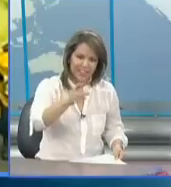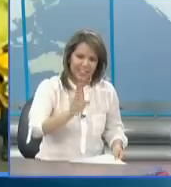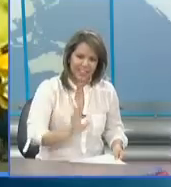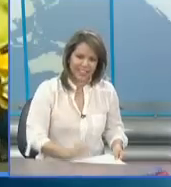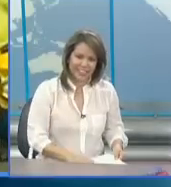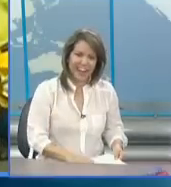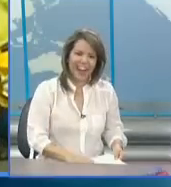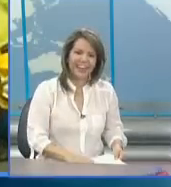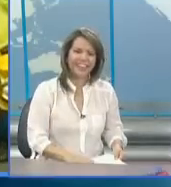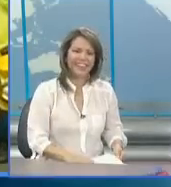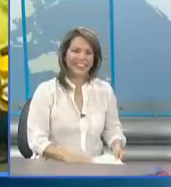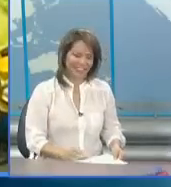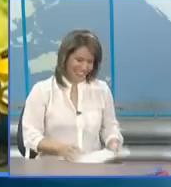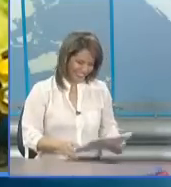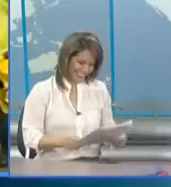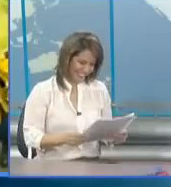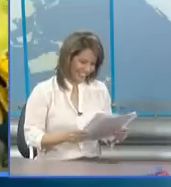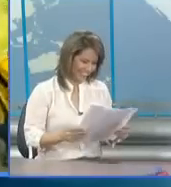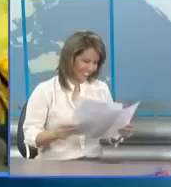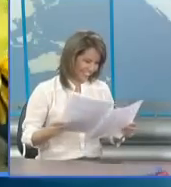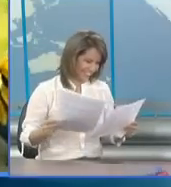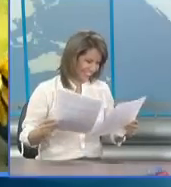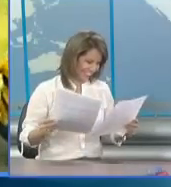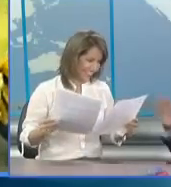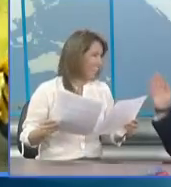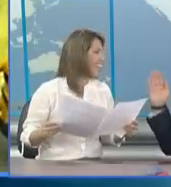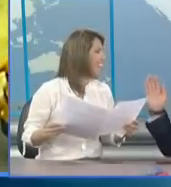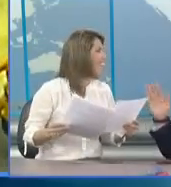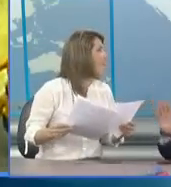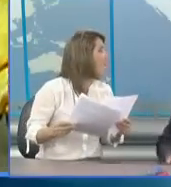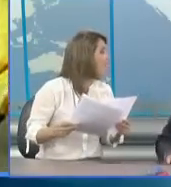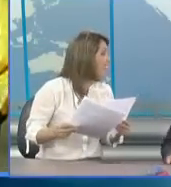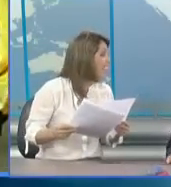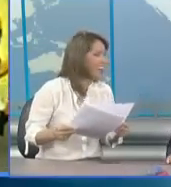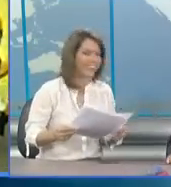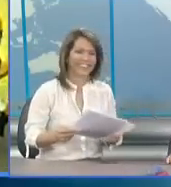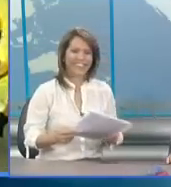televisión, que ya estoy acá. Ya. Como tarea. Como tarea.